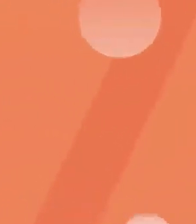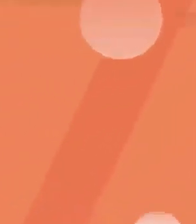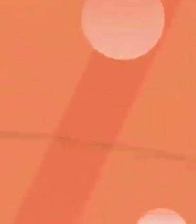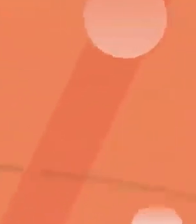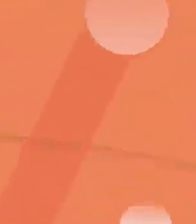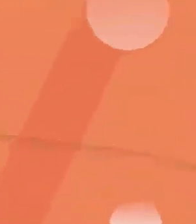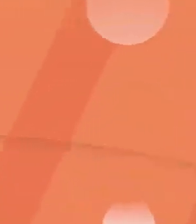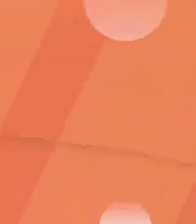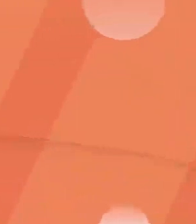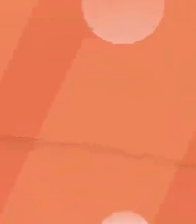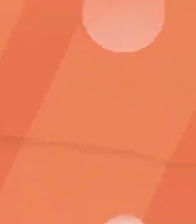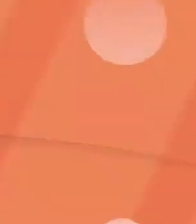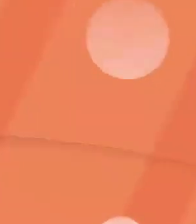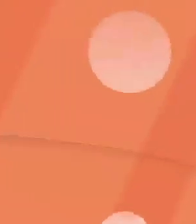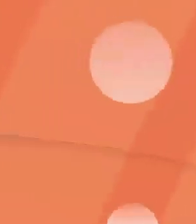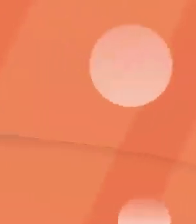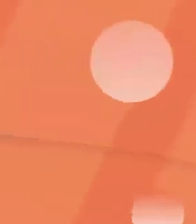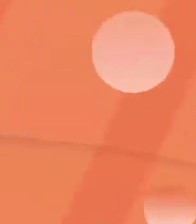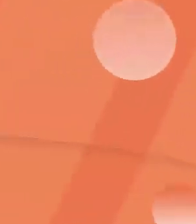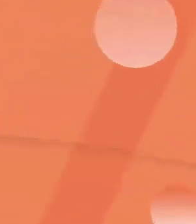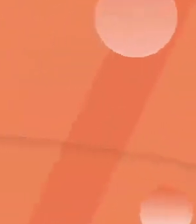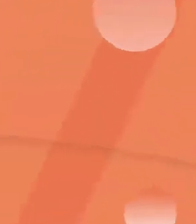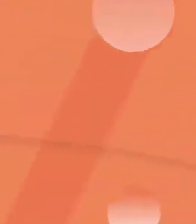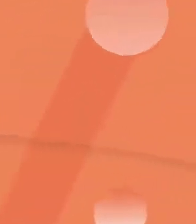¿Son ciudadanas o ciudadanos activos?